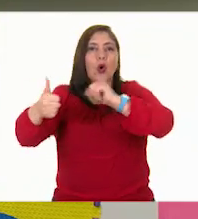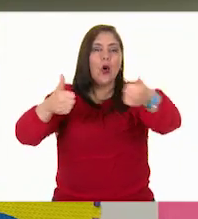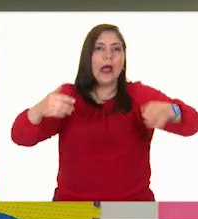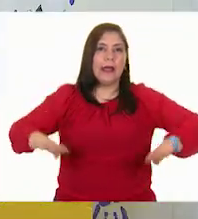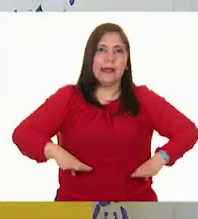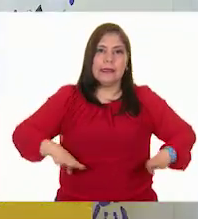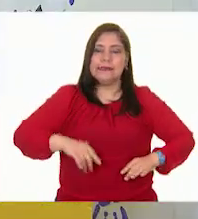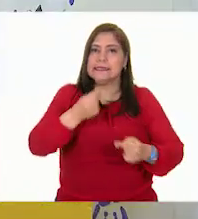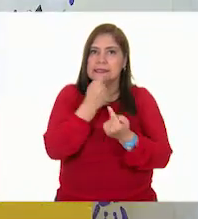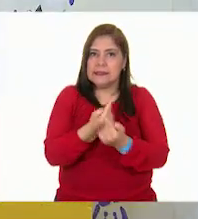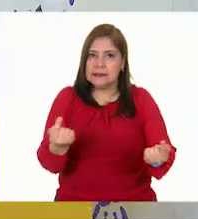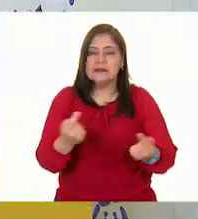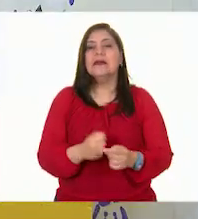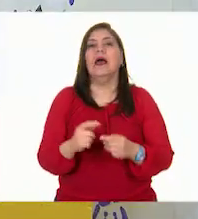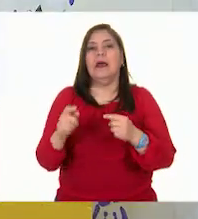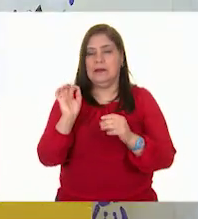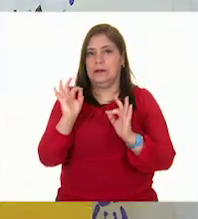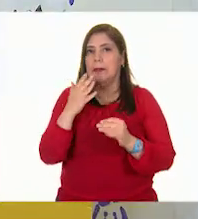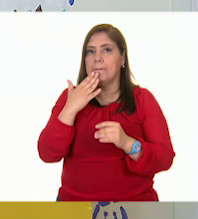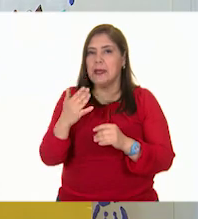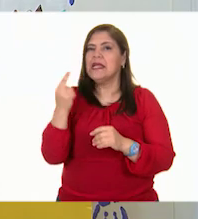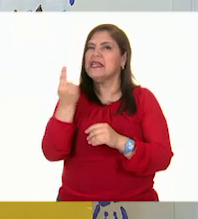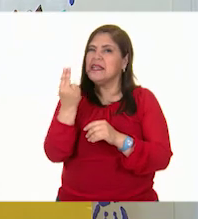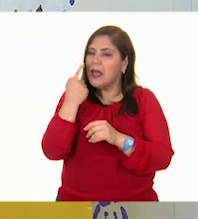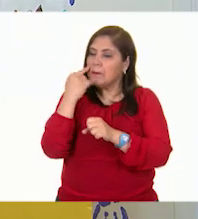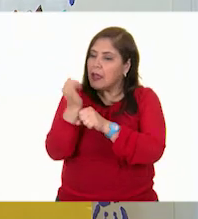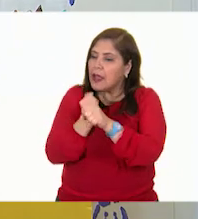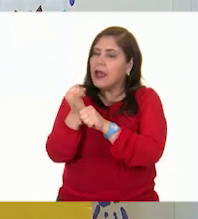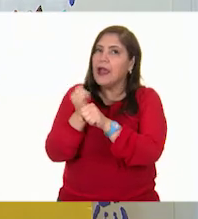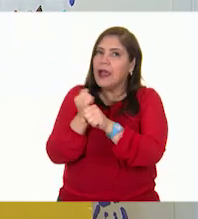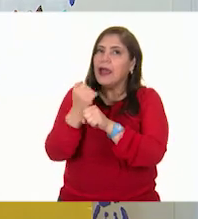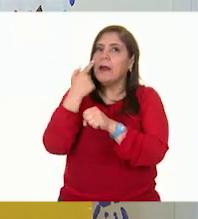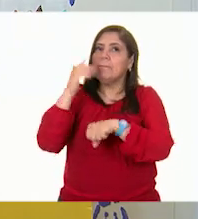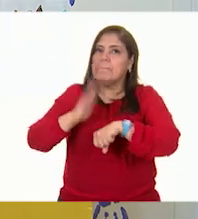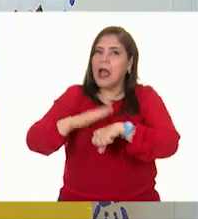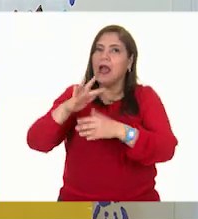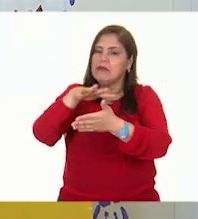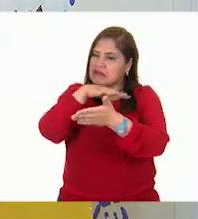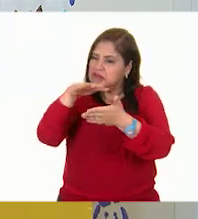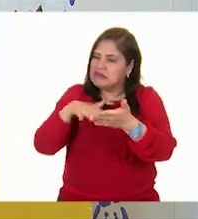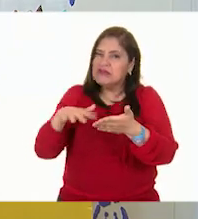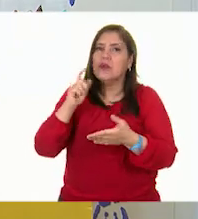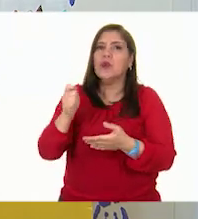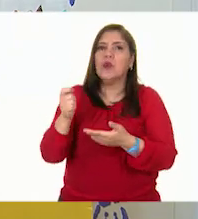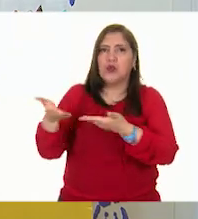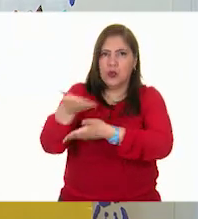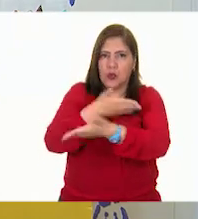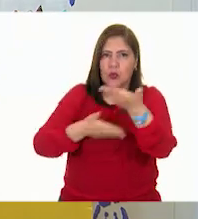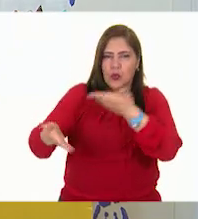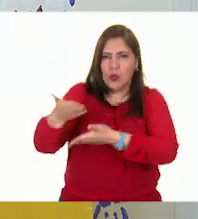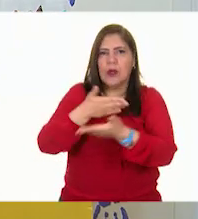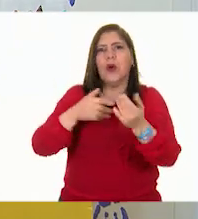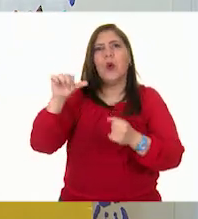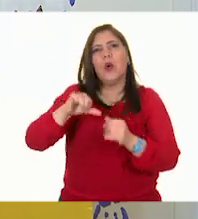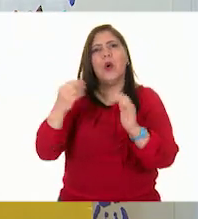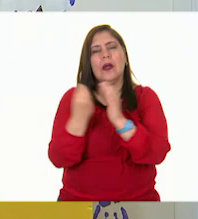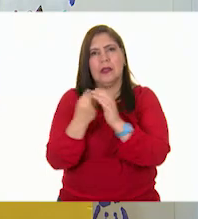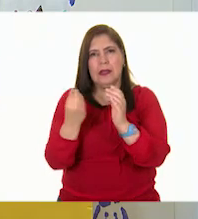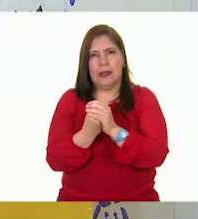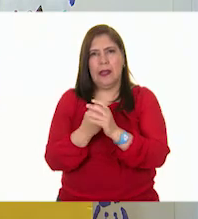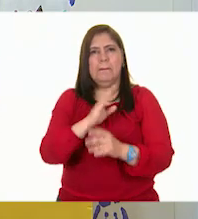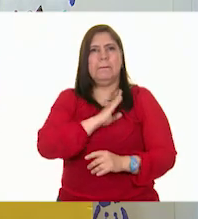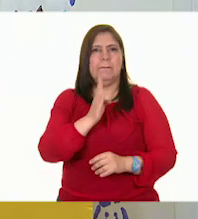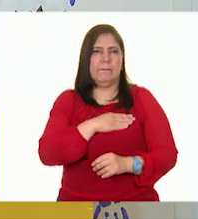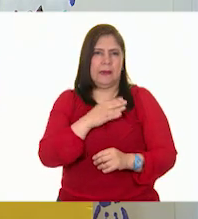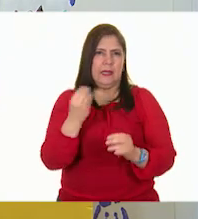Y bueno, pues hay que seguir explorando textos, compartan lo que vieron el día de hoy en la clase de lengua materna con